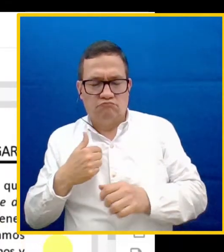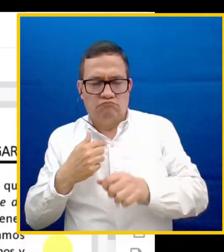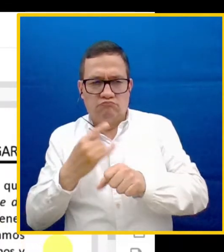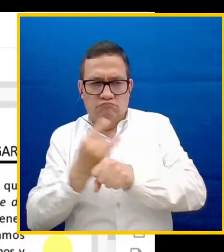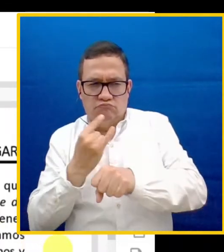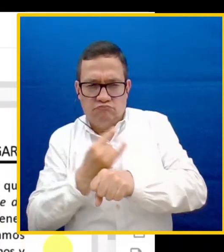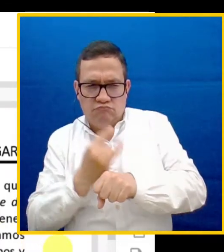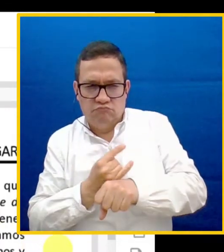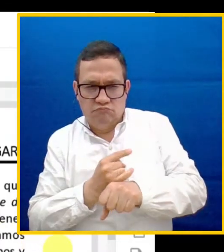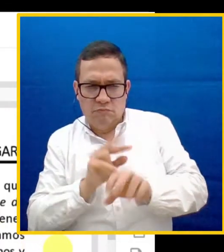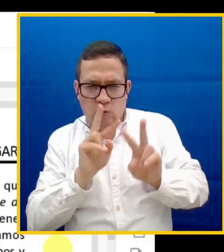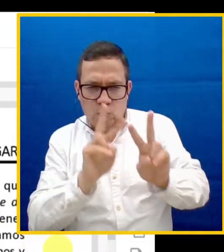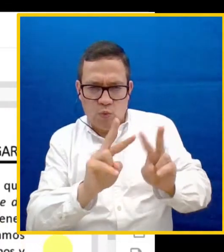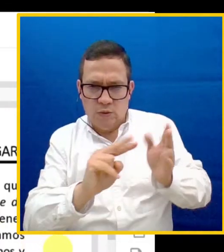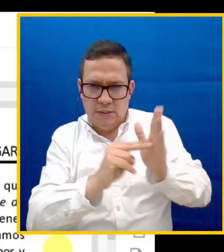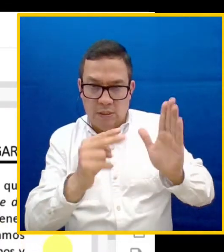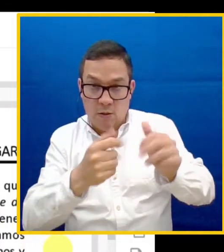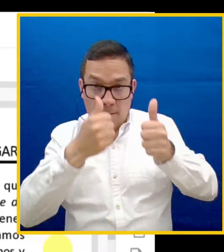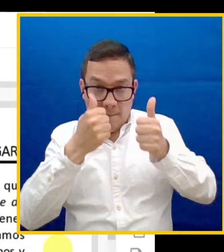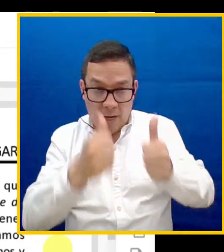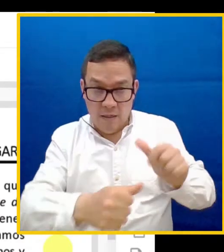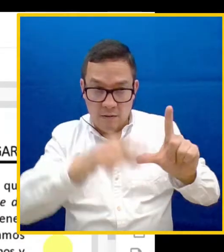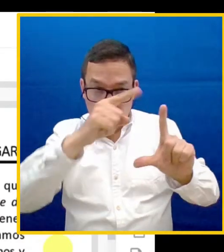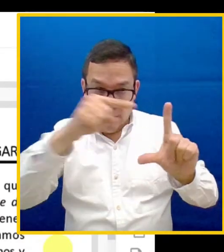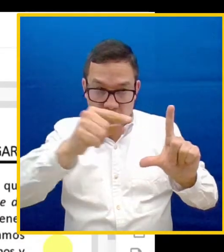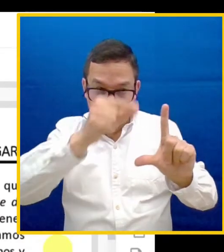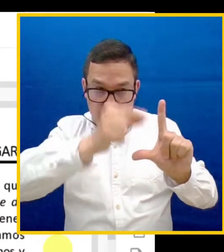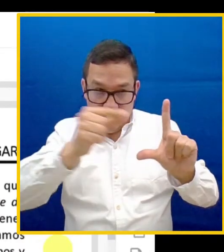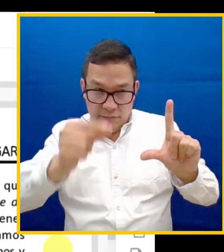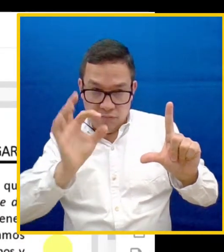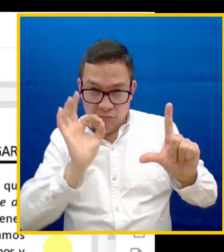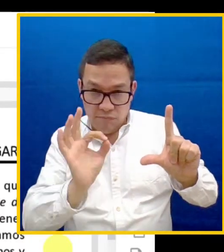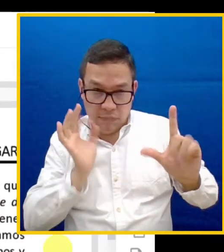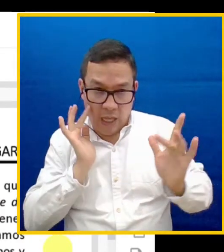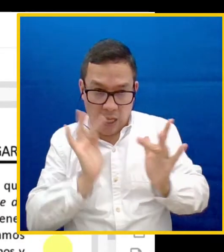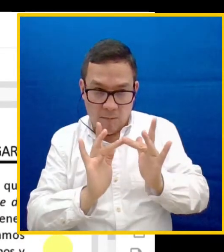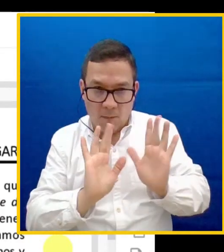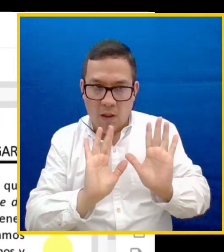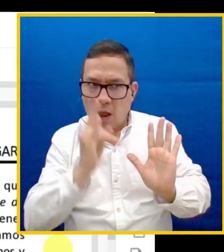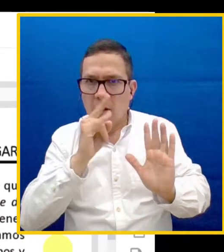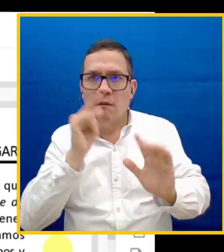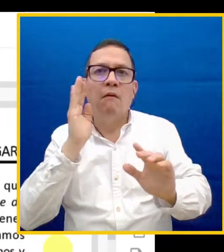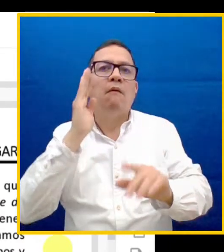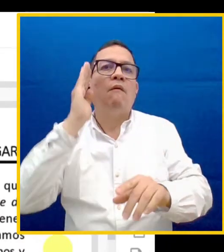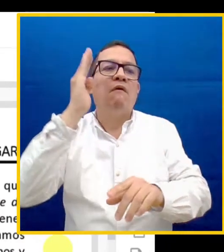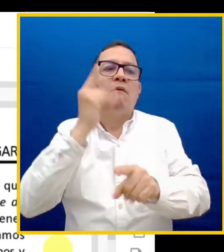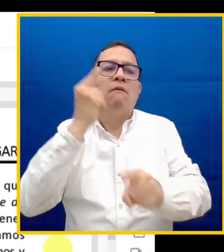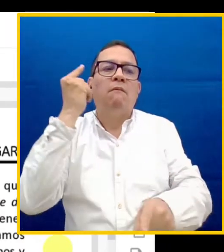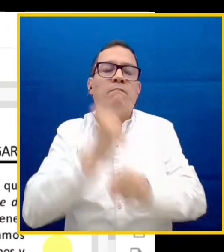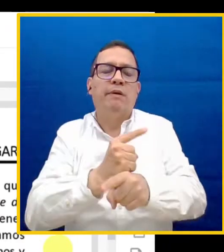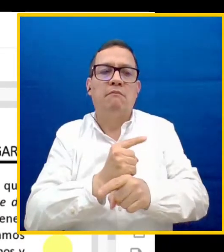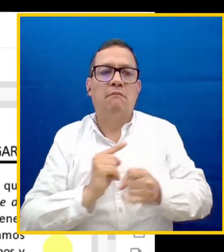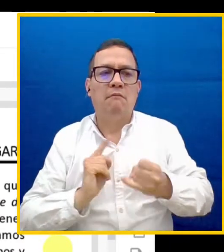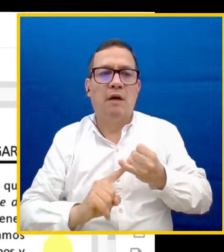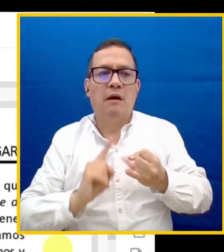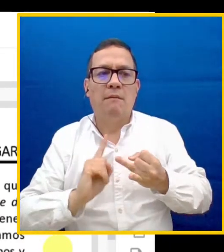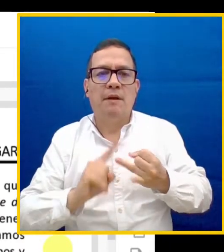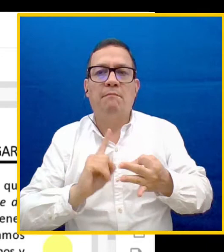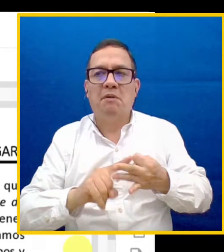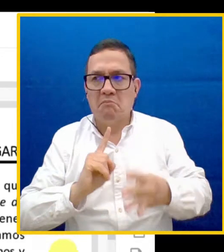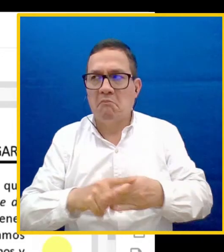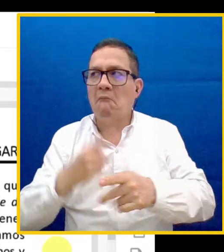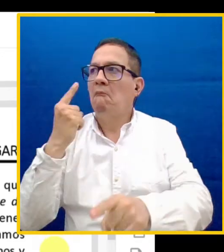técnicas es que si realizamos buenas mediciones, podremos predecir hechos y de esta manera, de uno u otro